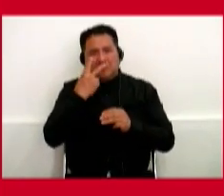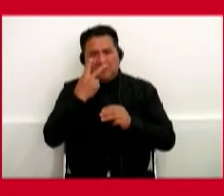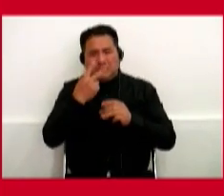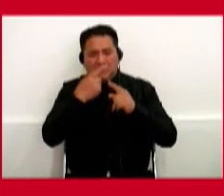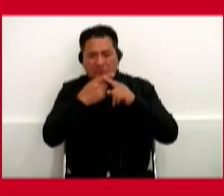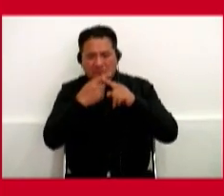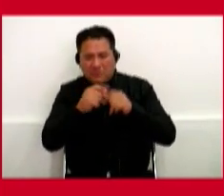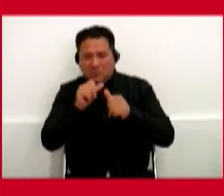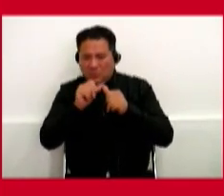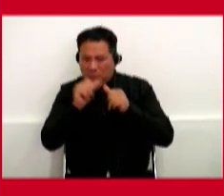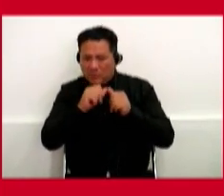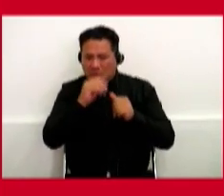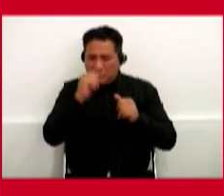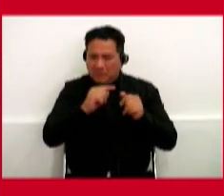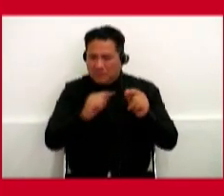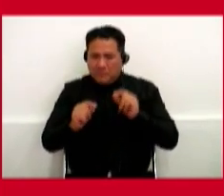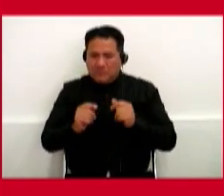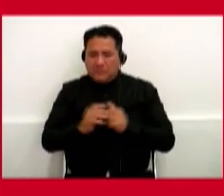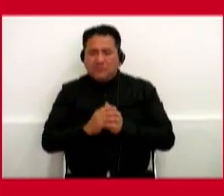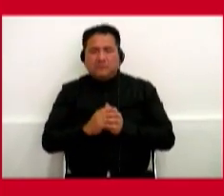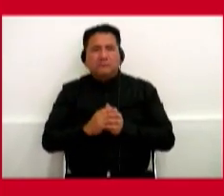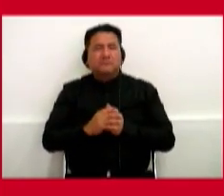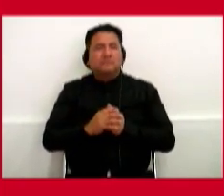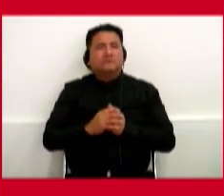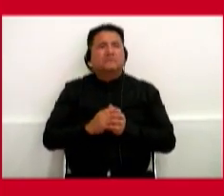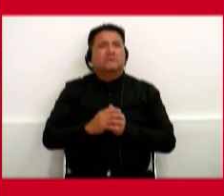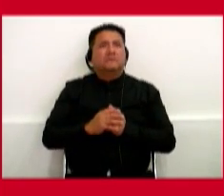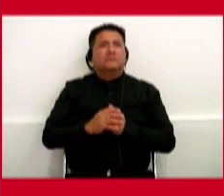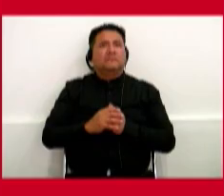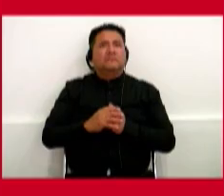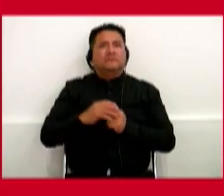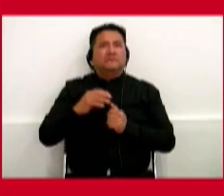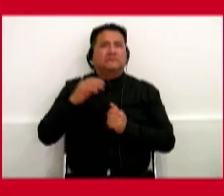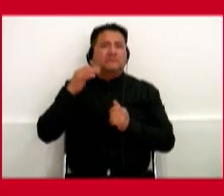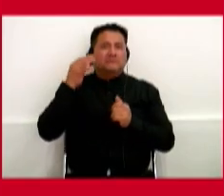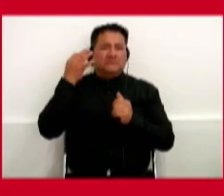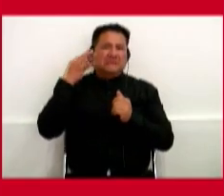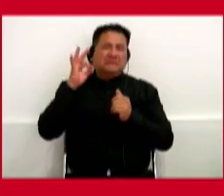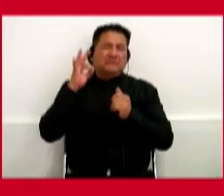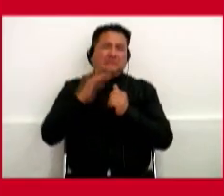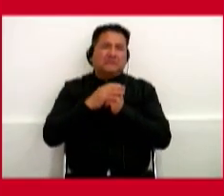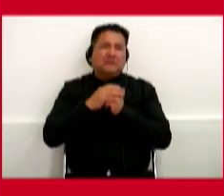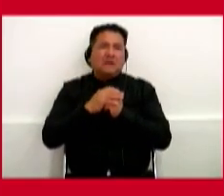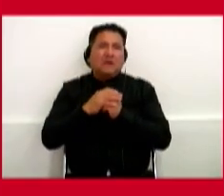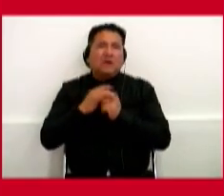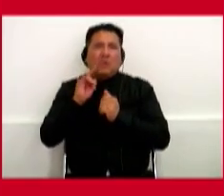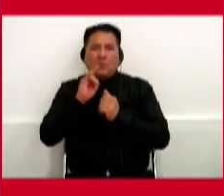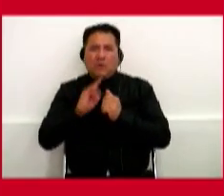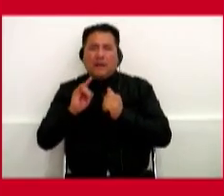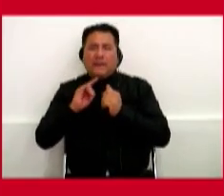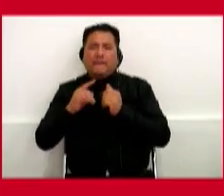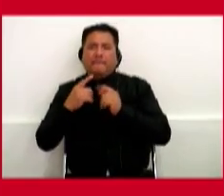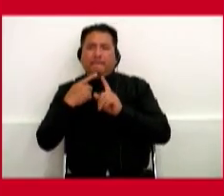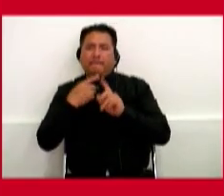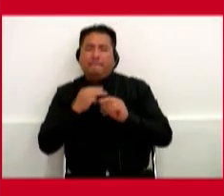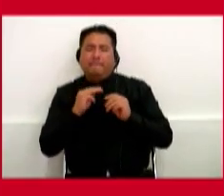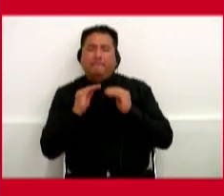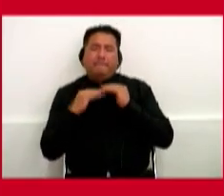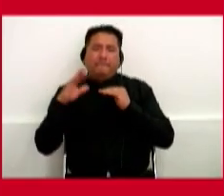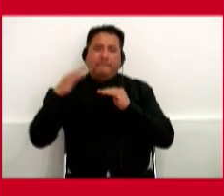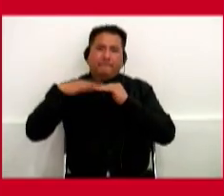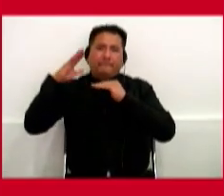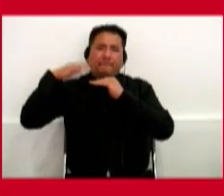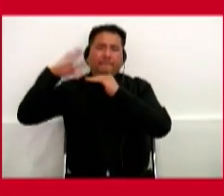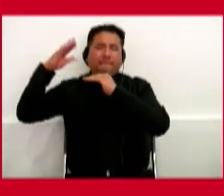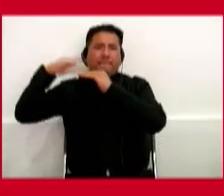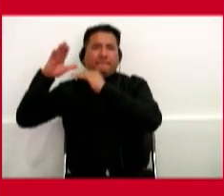detrás de Lane. Pero en general lo que busca, como siempre se ha mencionado en minería, es maximizar el valor. Y ese valor, a través de la definición de NPV,